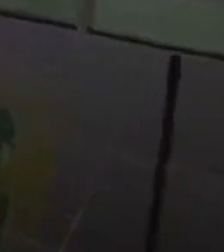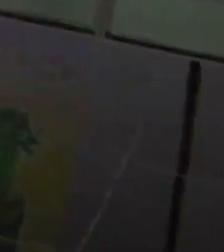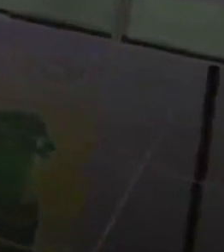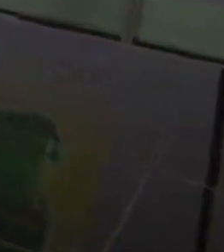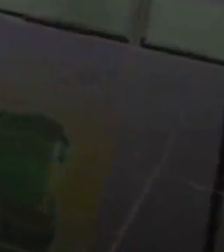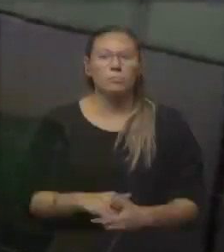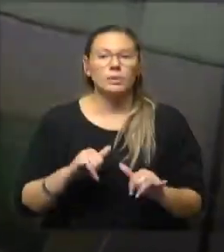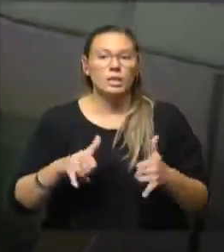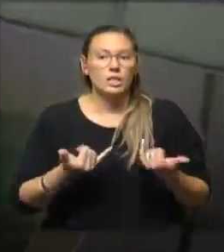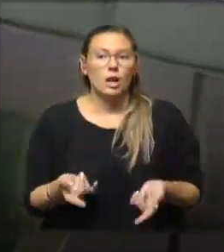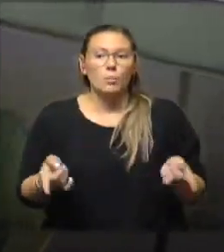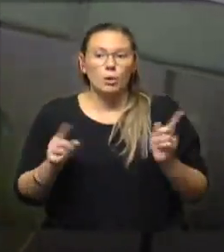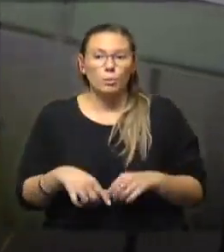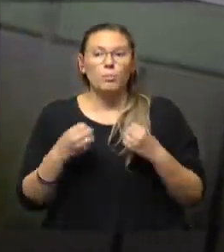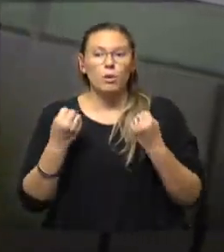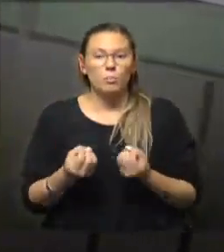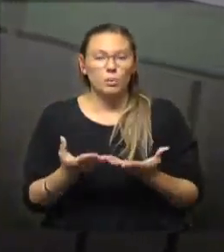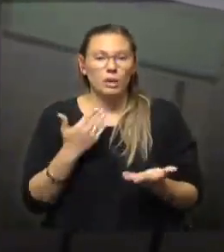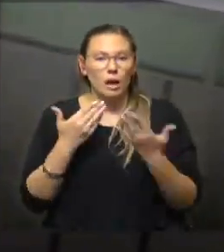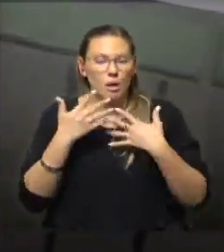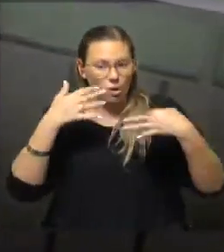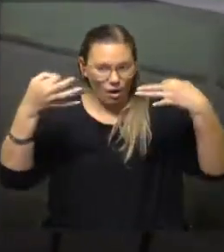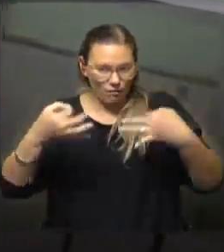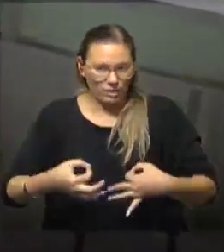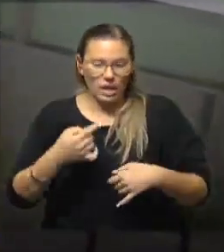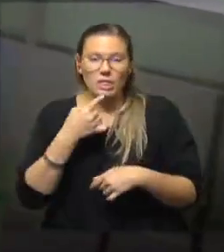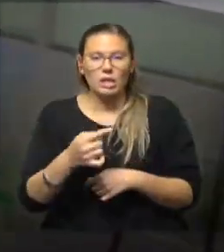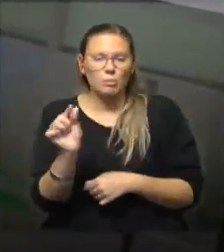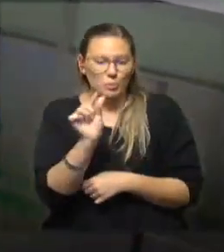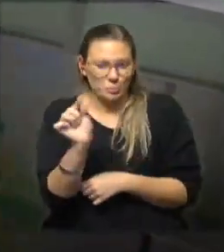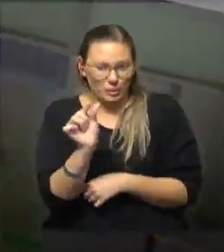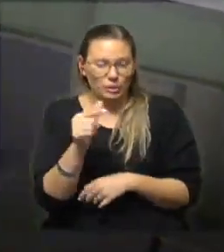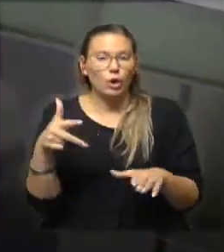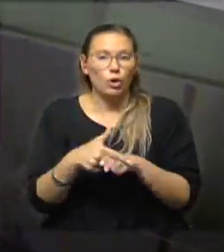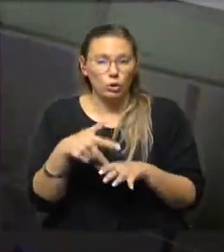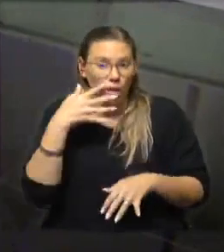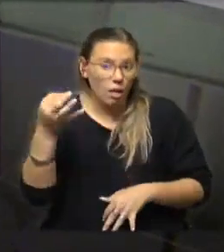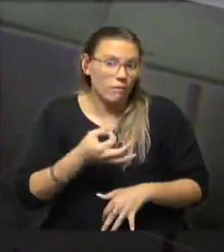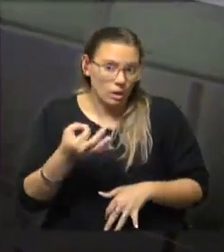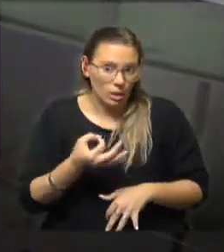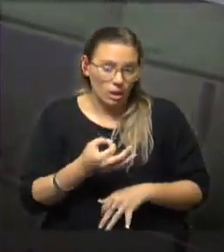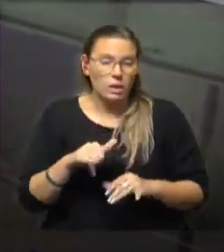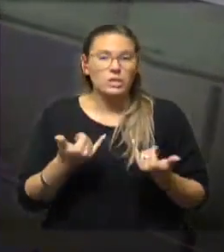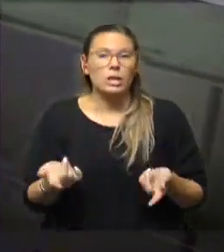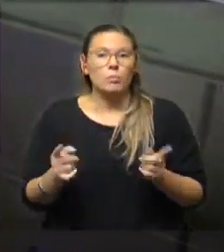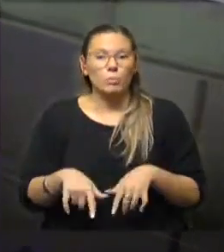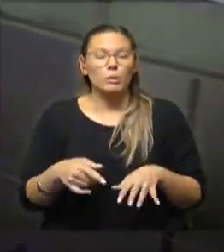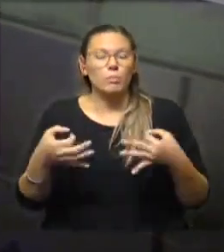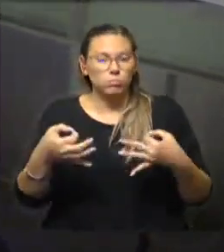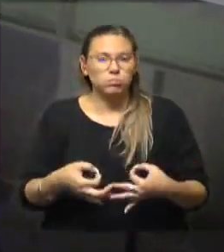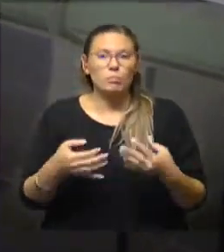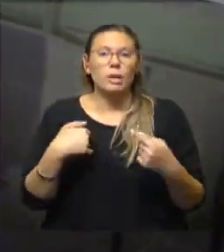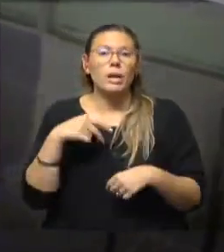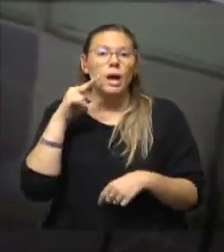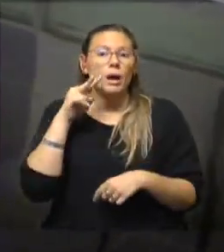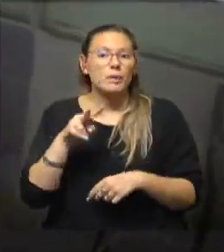Claro que sí, ya volvimos. ¿Por qué? Porque hablamos con palabras verdaderas y si dijimos que era un ratito de corte, fue un ratito de corte. Y acá exactamente, estamos. Exactamente, literal. Y acá estamos para